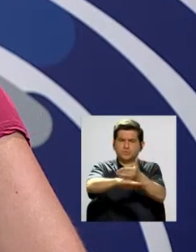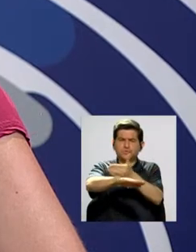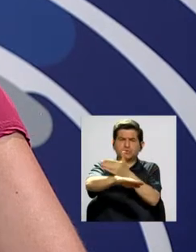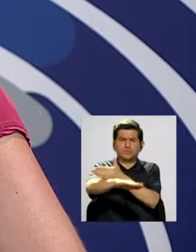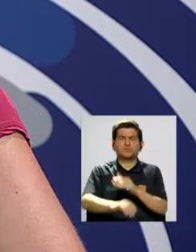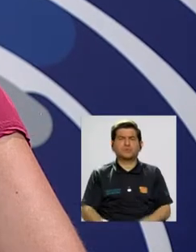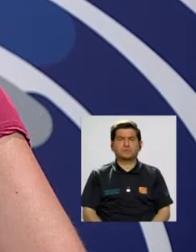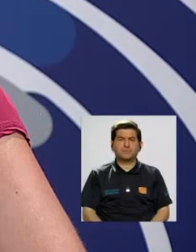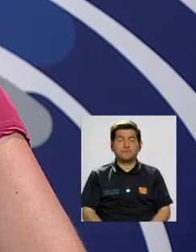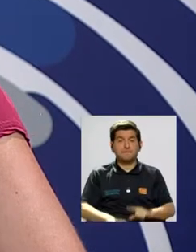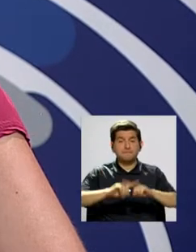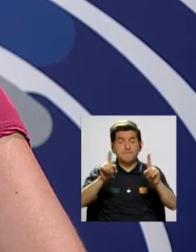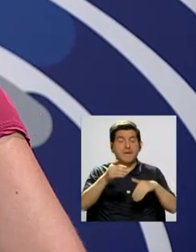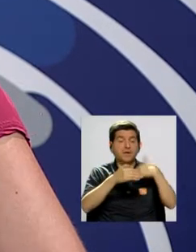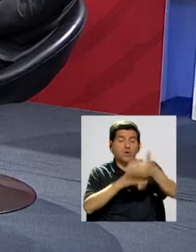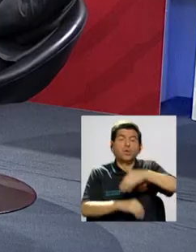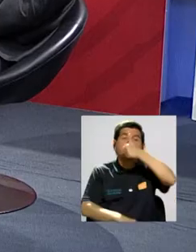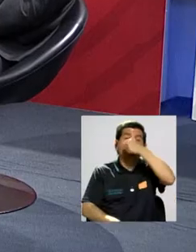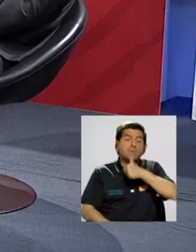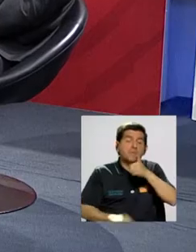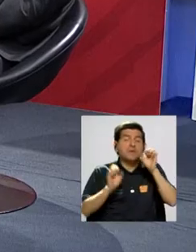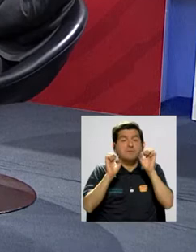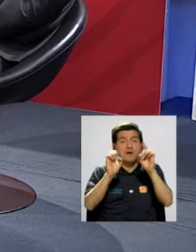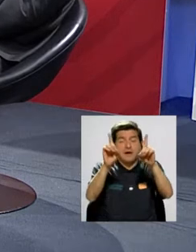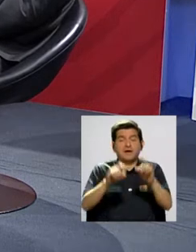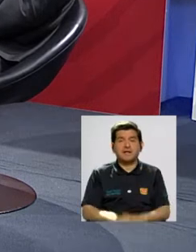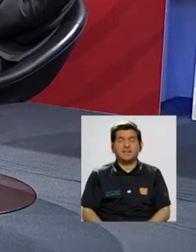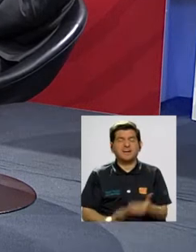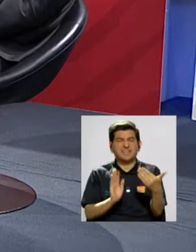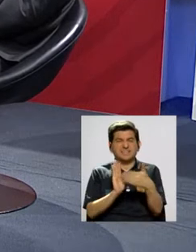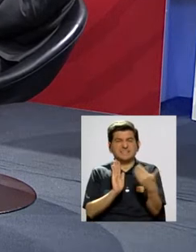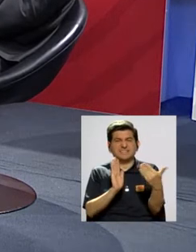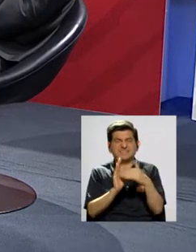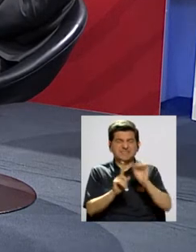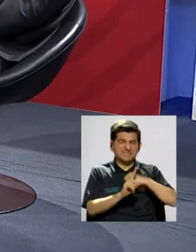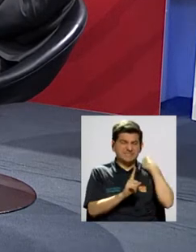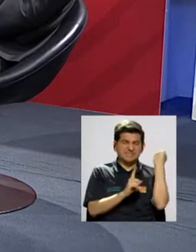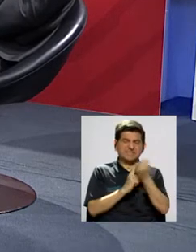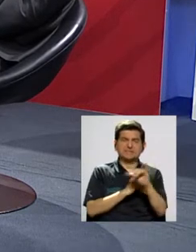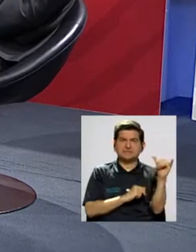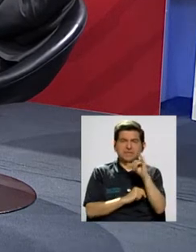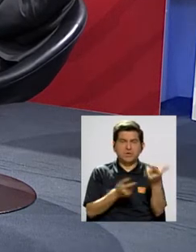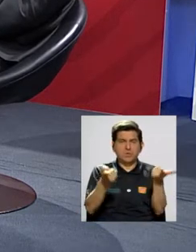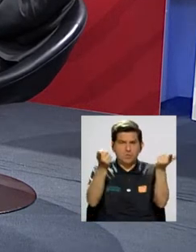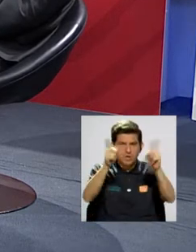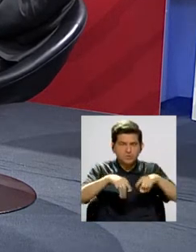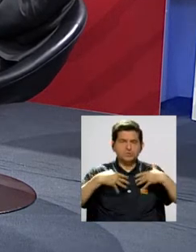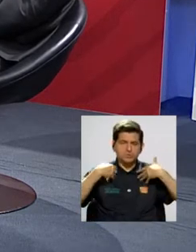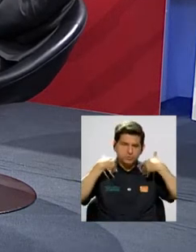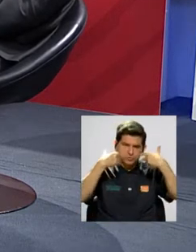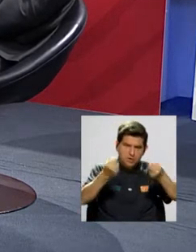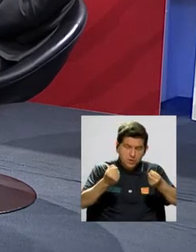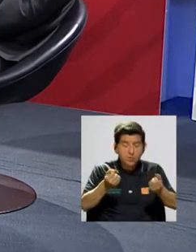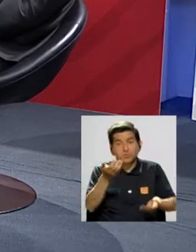educación se privatizó para mucho, le hizo un daño a la sociedad. Igual está pasando con la salud, igual de repente lo